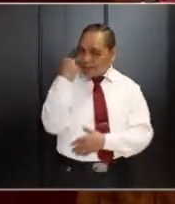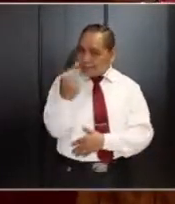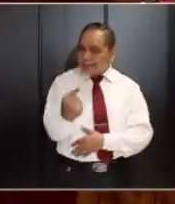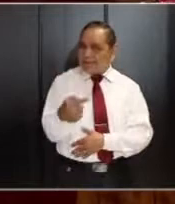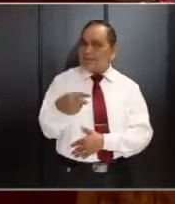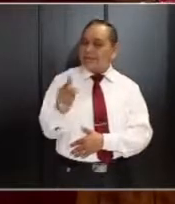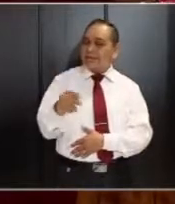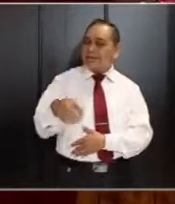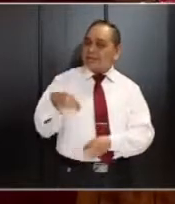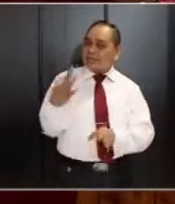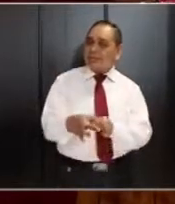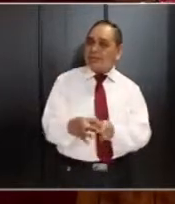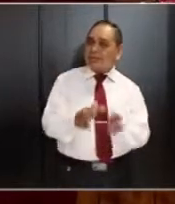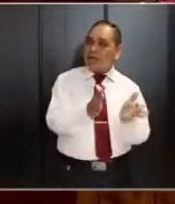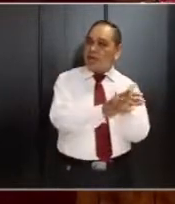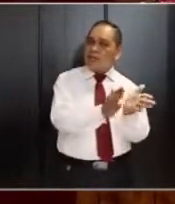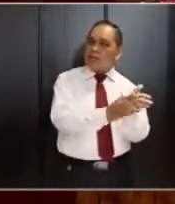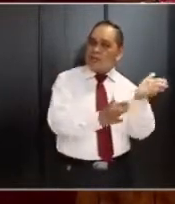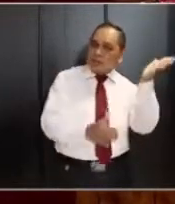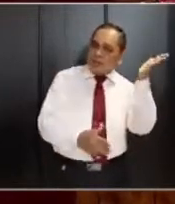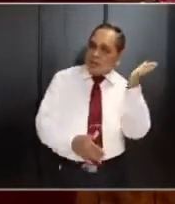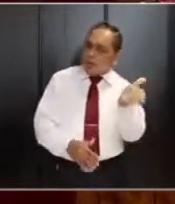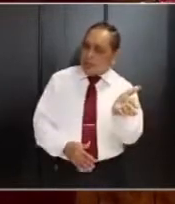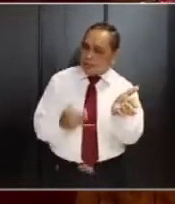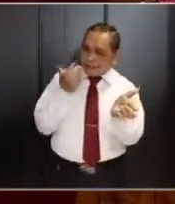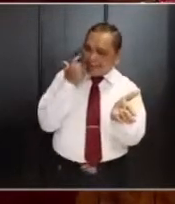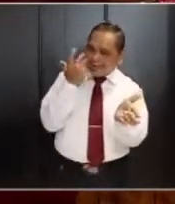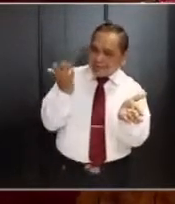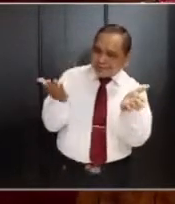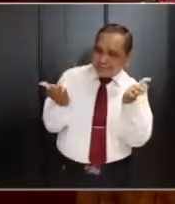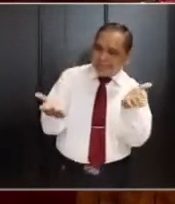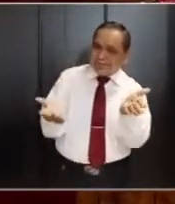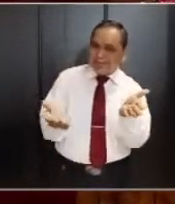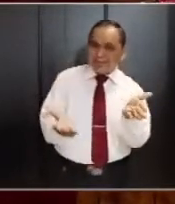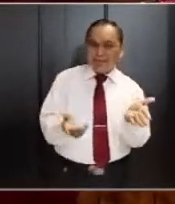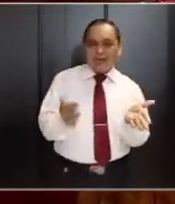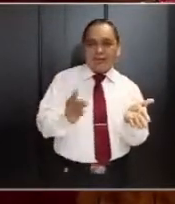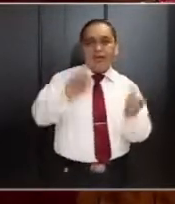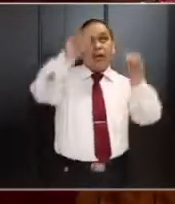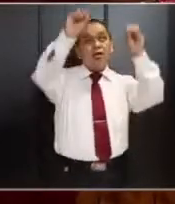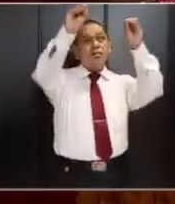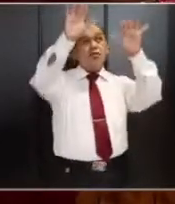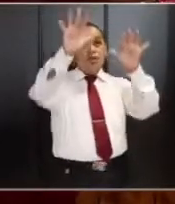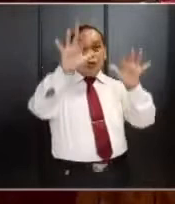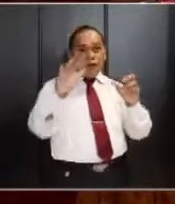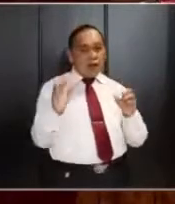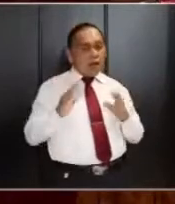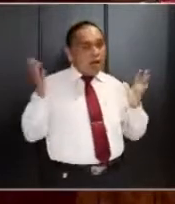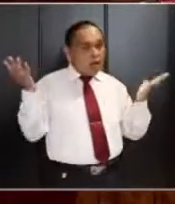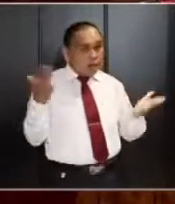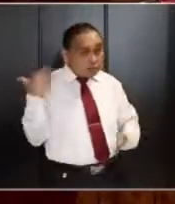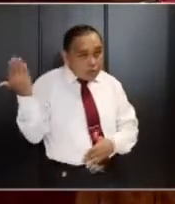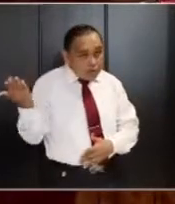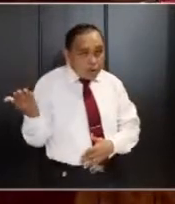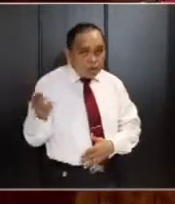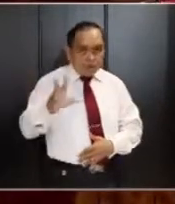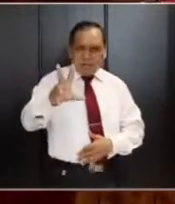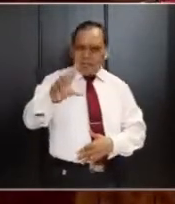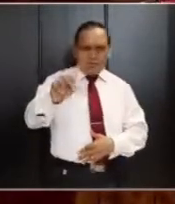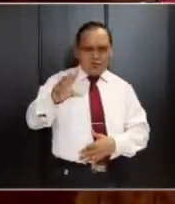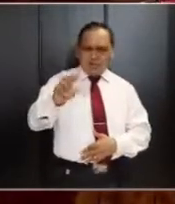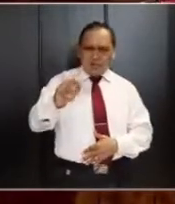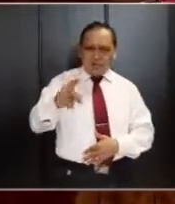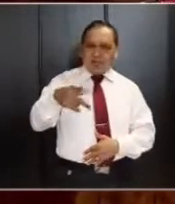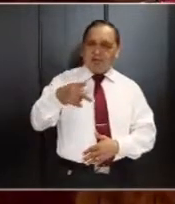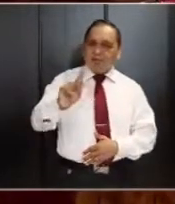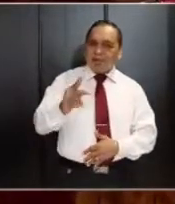puntual. Uno hace la gestión, uno nada más pide y aquí te cae el maná del cielo. Una obra de las más bonitas, de las más bellas